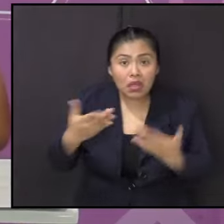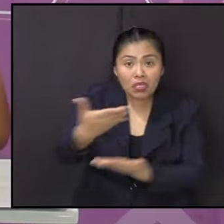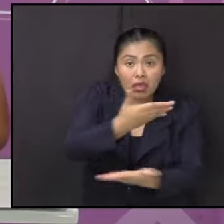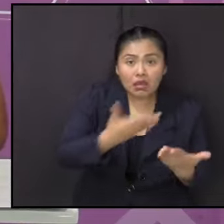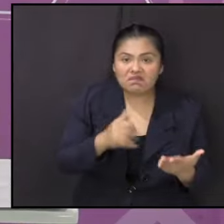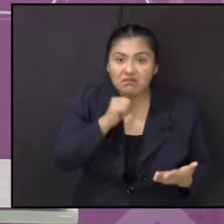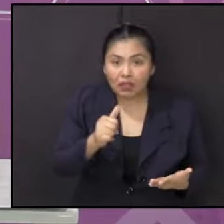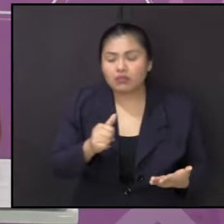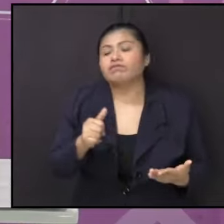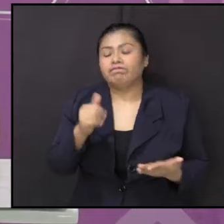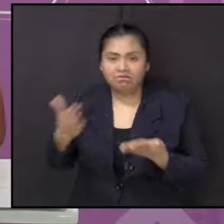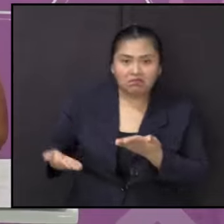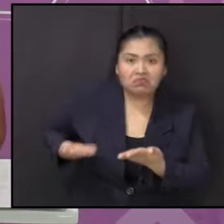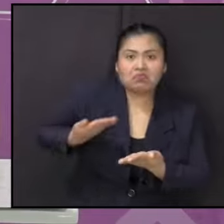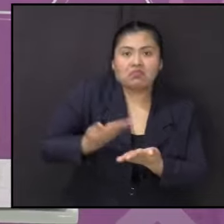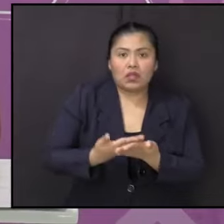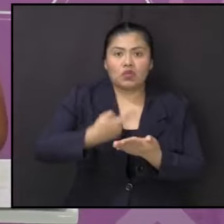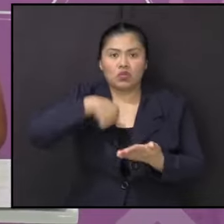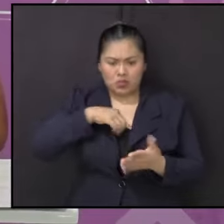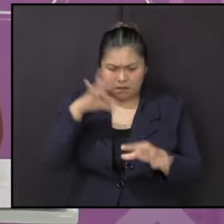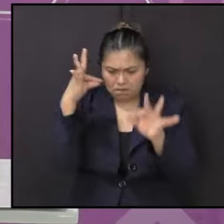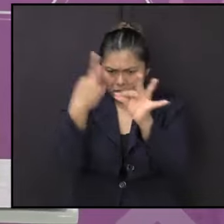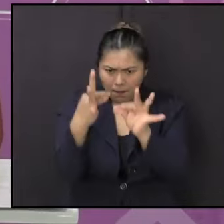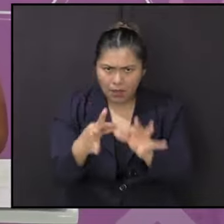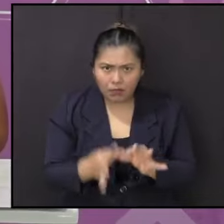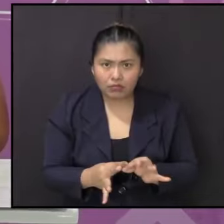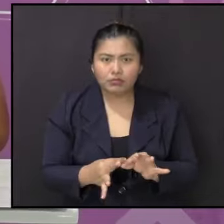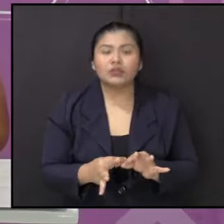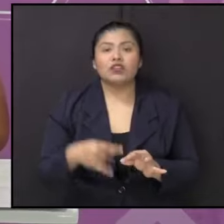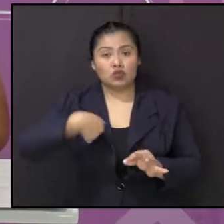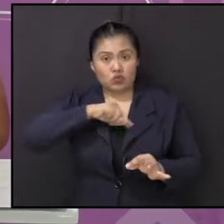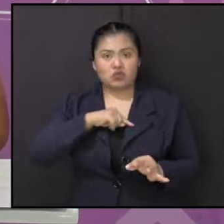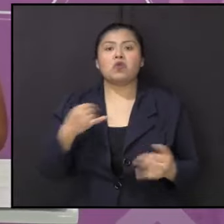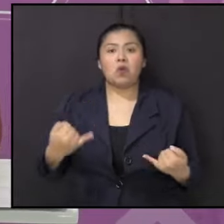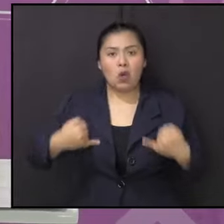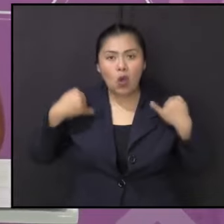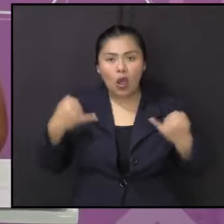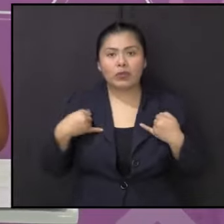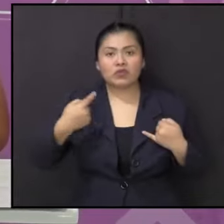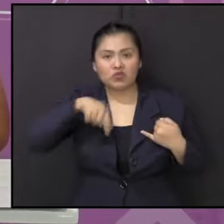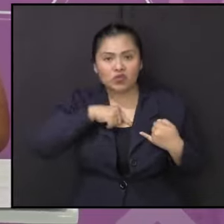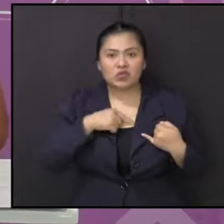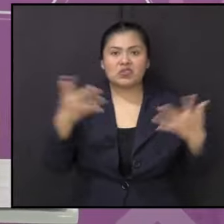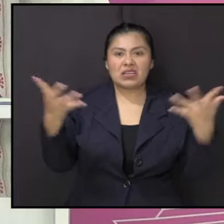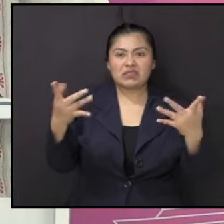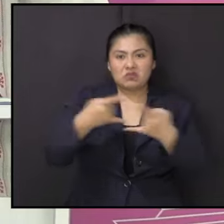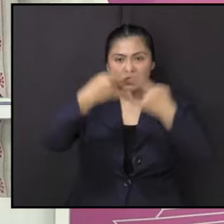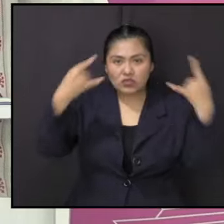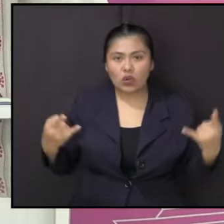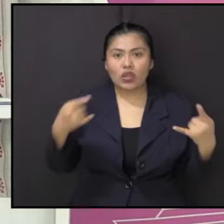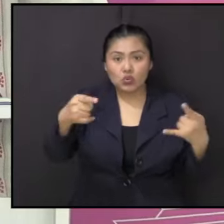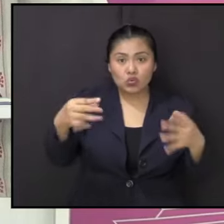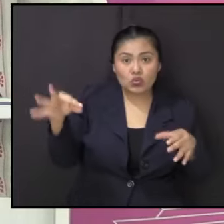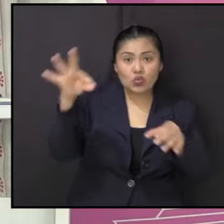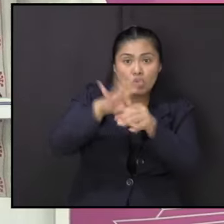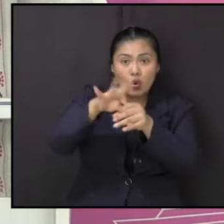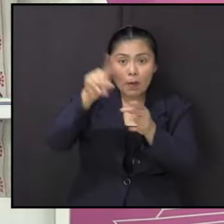viables, realmente precisas y concisas. Por lo tanto, decir, somos jóvenes, estamos haciendo historia, vota Morena. Gracias,